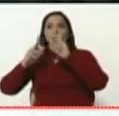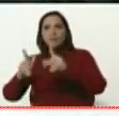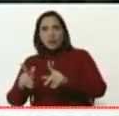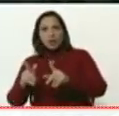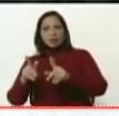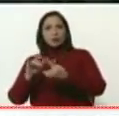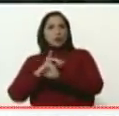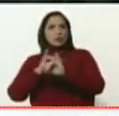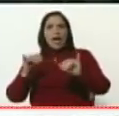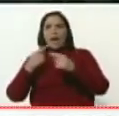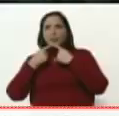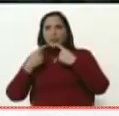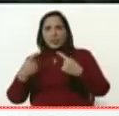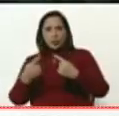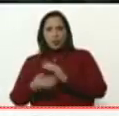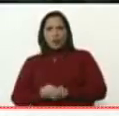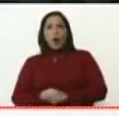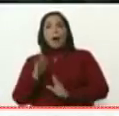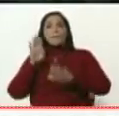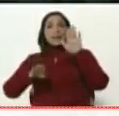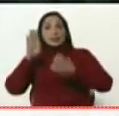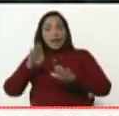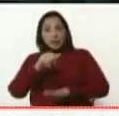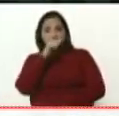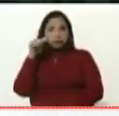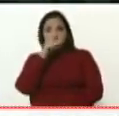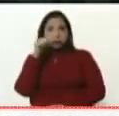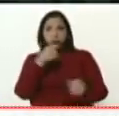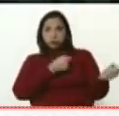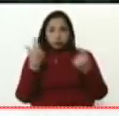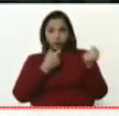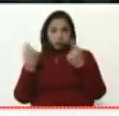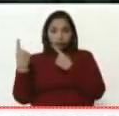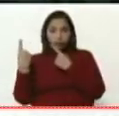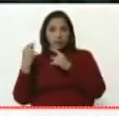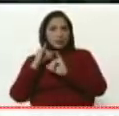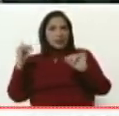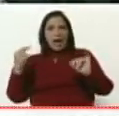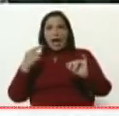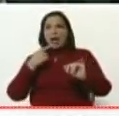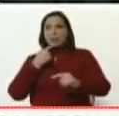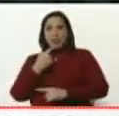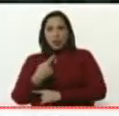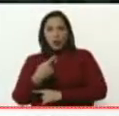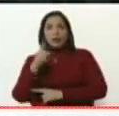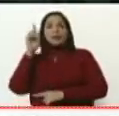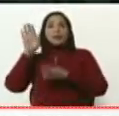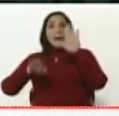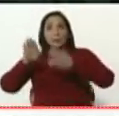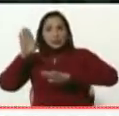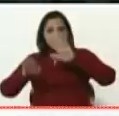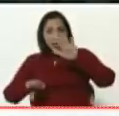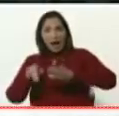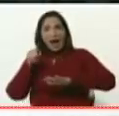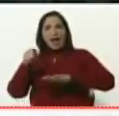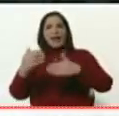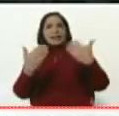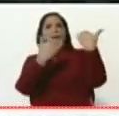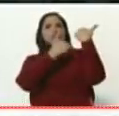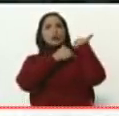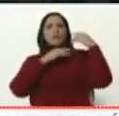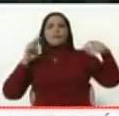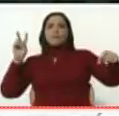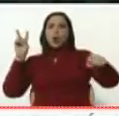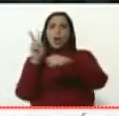convicto, a pesar de que es un narcotraficante, confeso, convicto, a pesar de que es responsable de la violencia